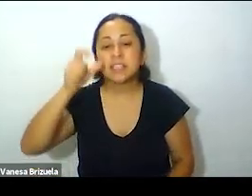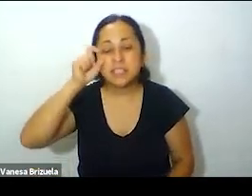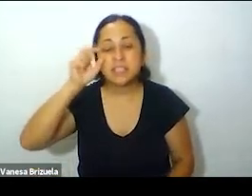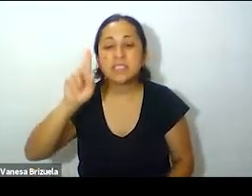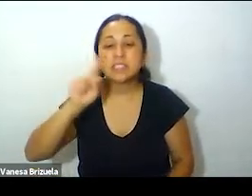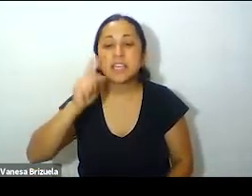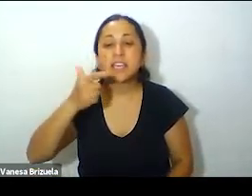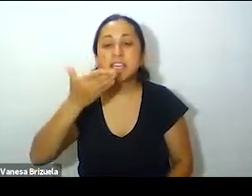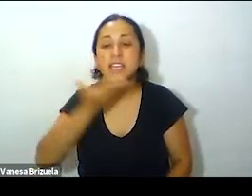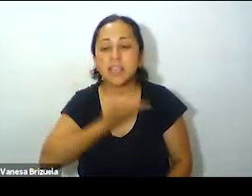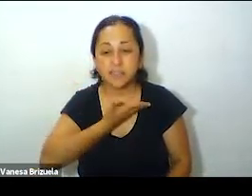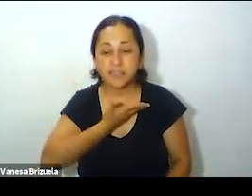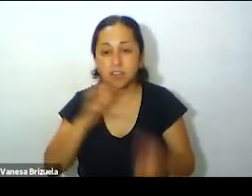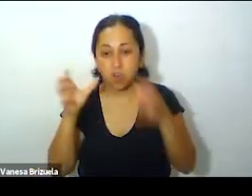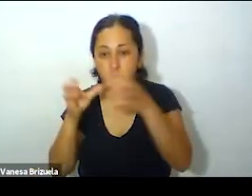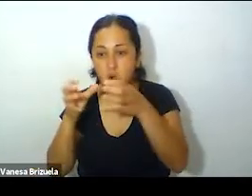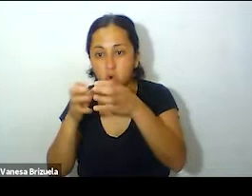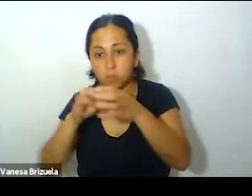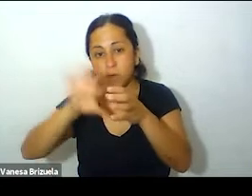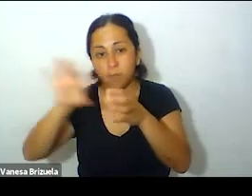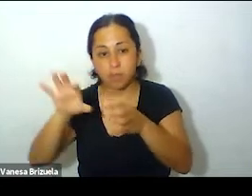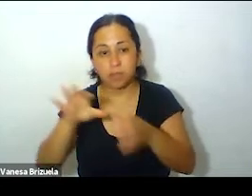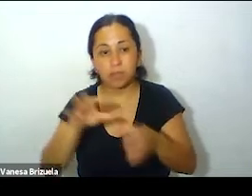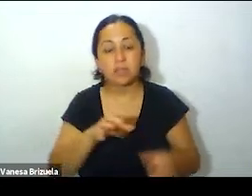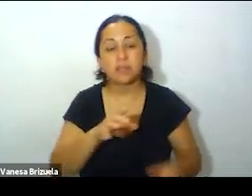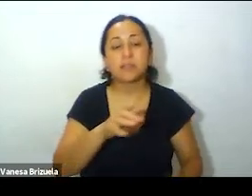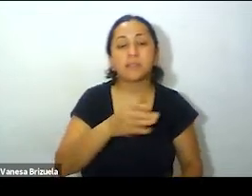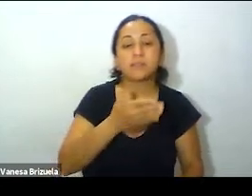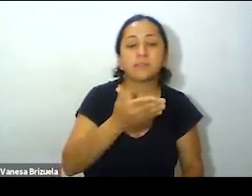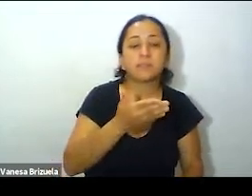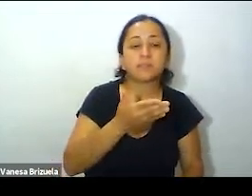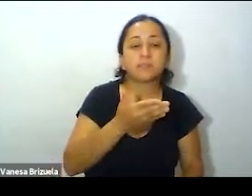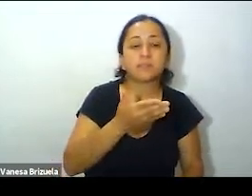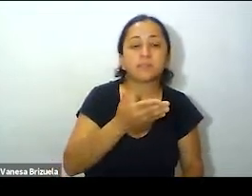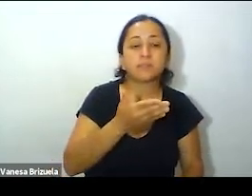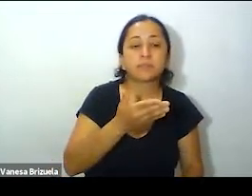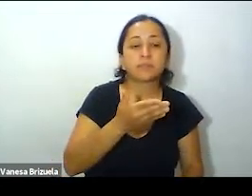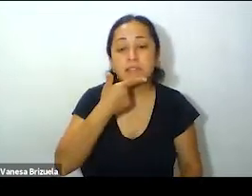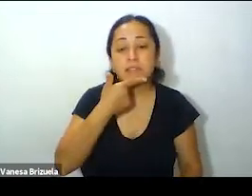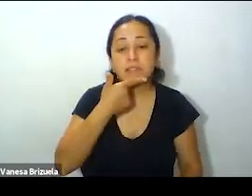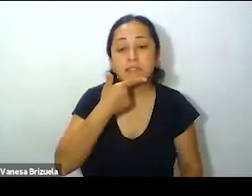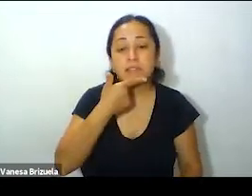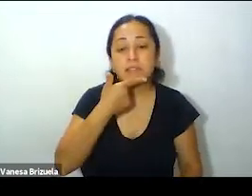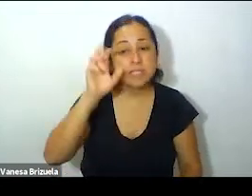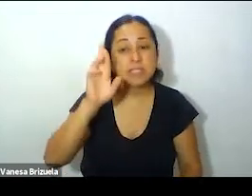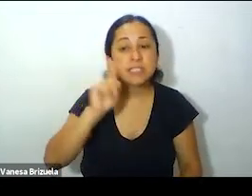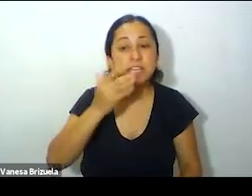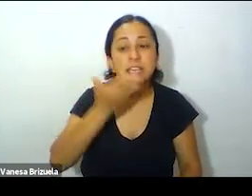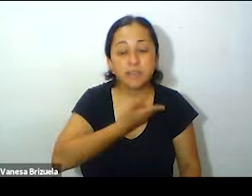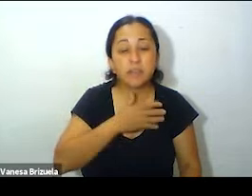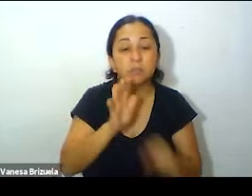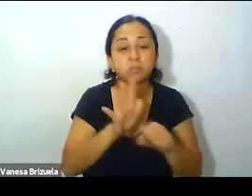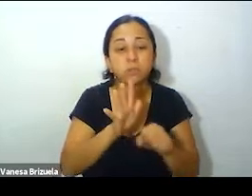donde las con serif tienen unos remates finales en las astas que se llaman serif